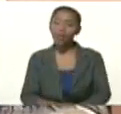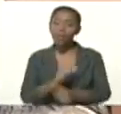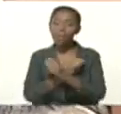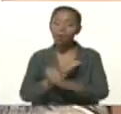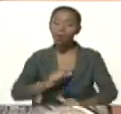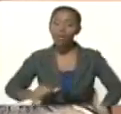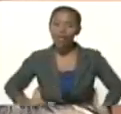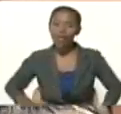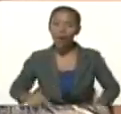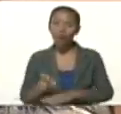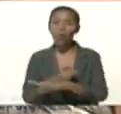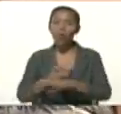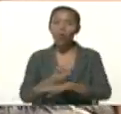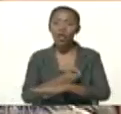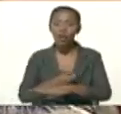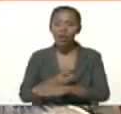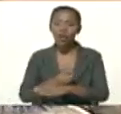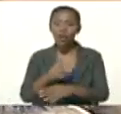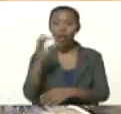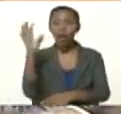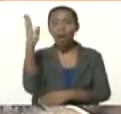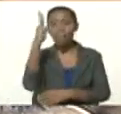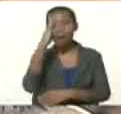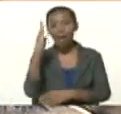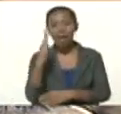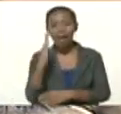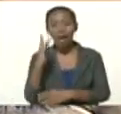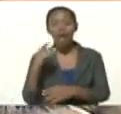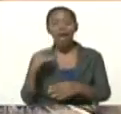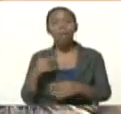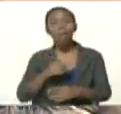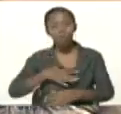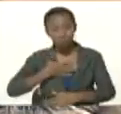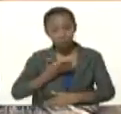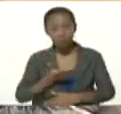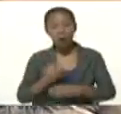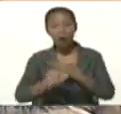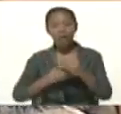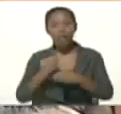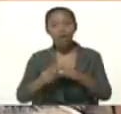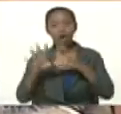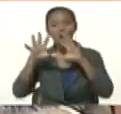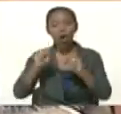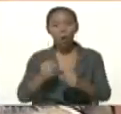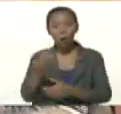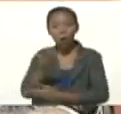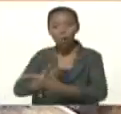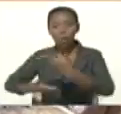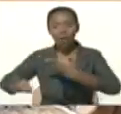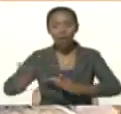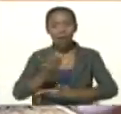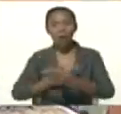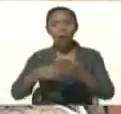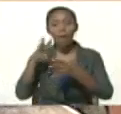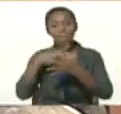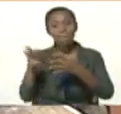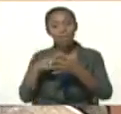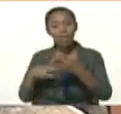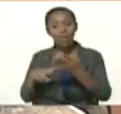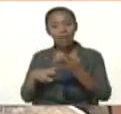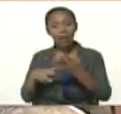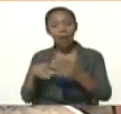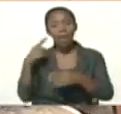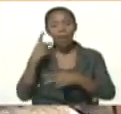Portuguesa o al gobernador de Barinas que podíamos ya ir haciendo compra o intercambio de materias primas para